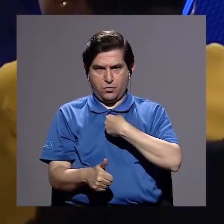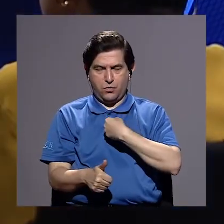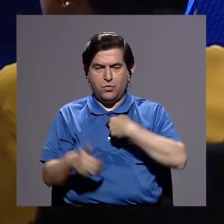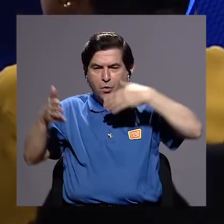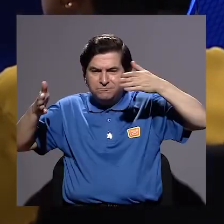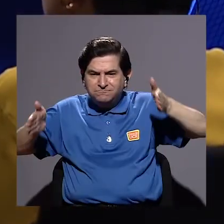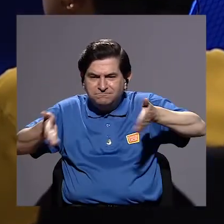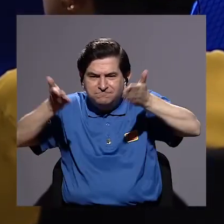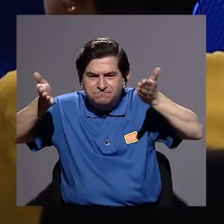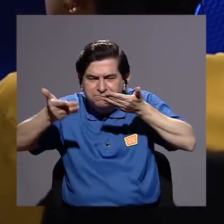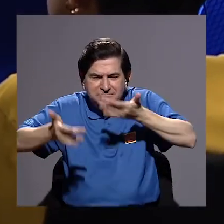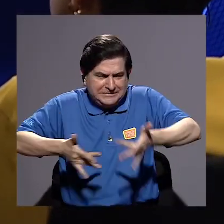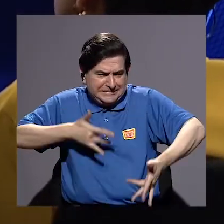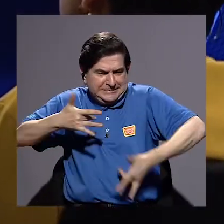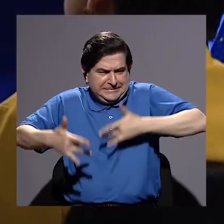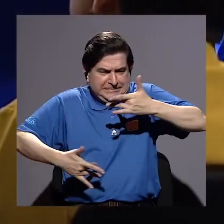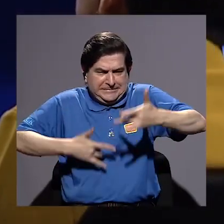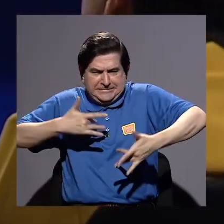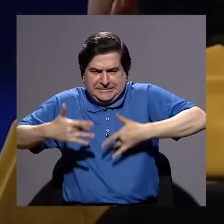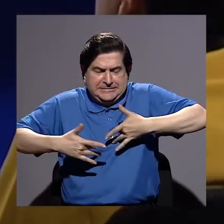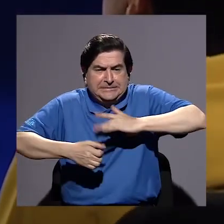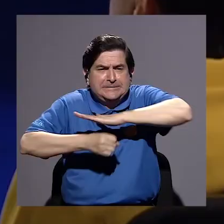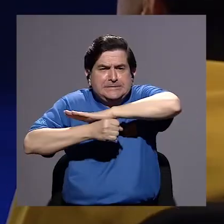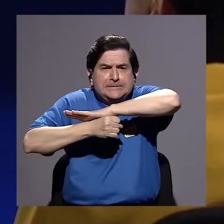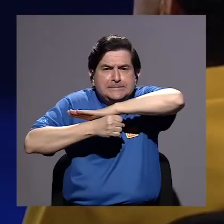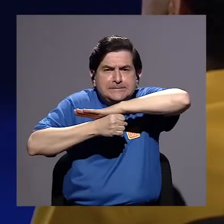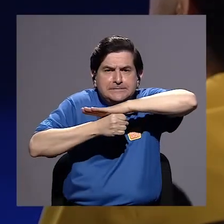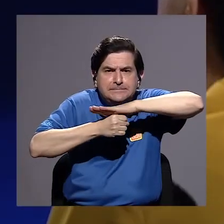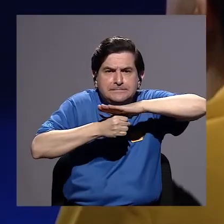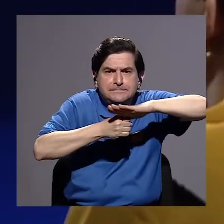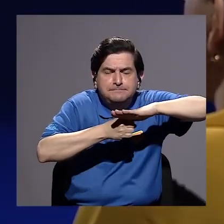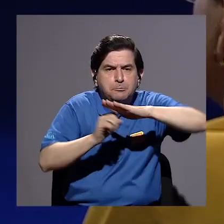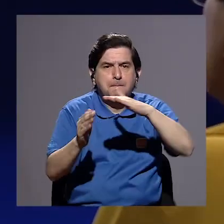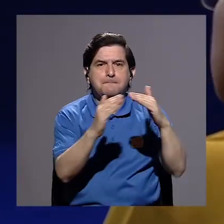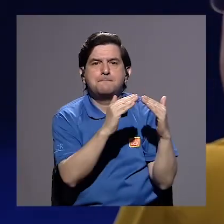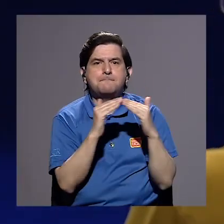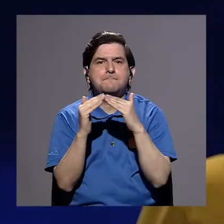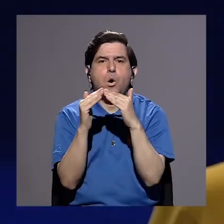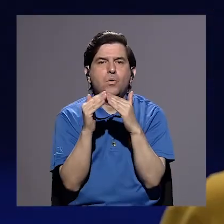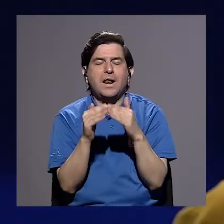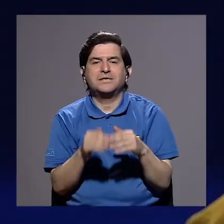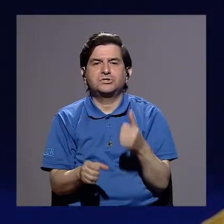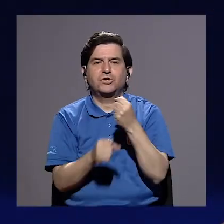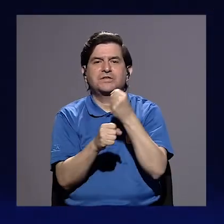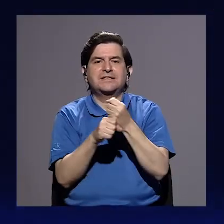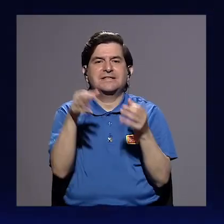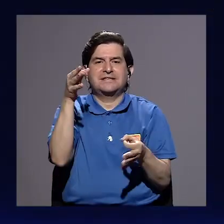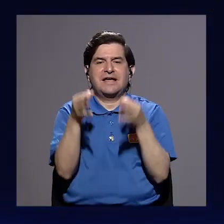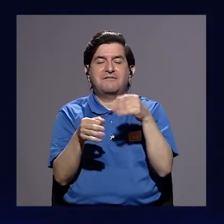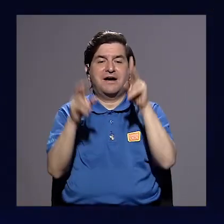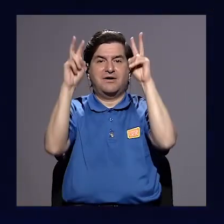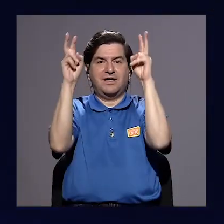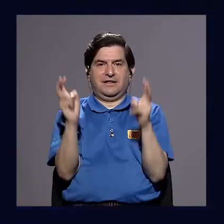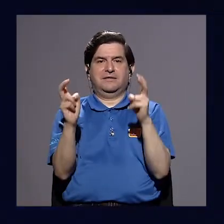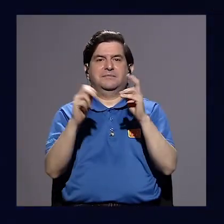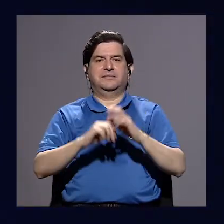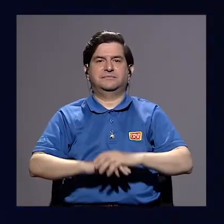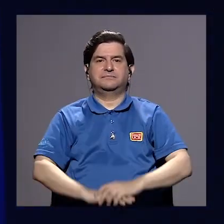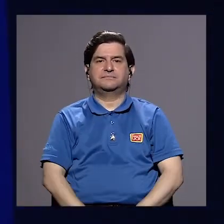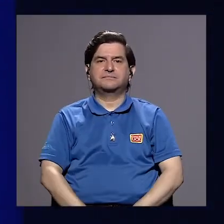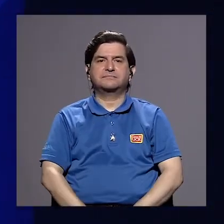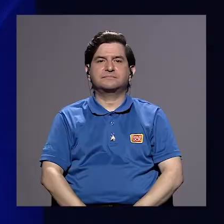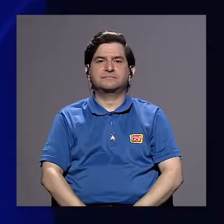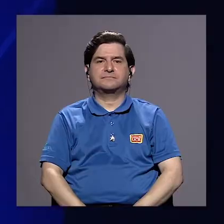a una motivación y sensibilización absoluta de la población judicial sobre estos temas.